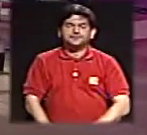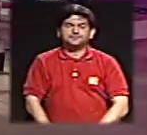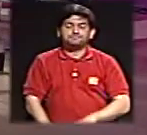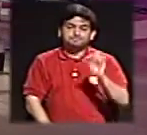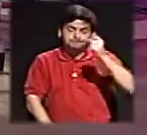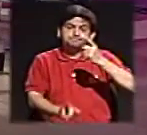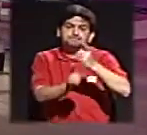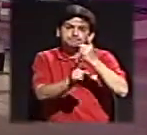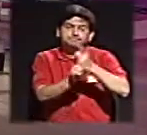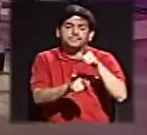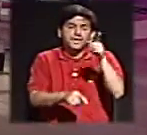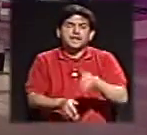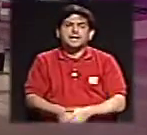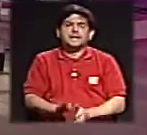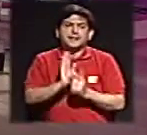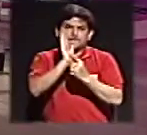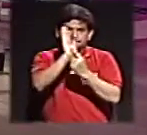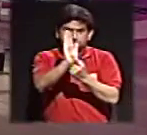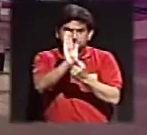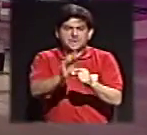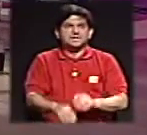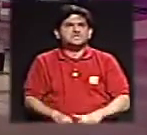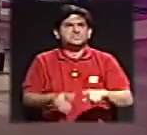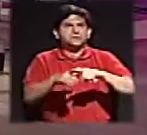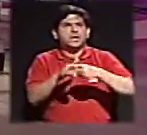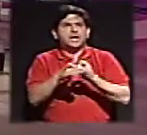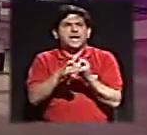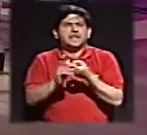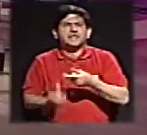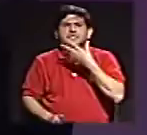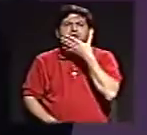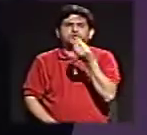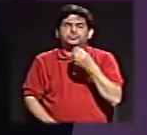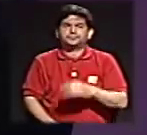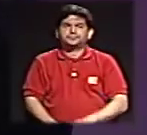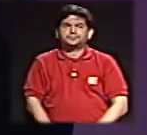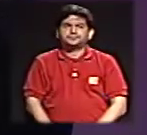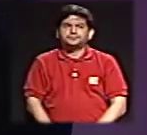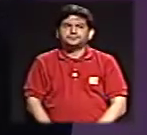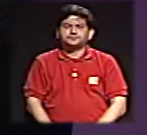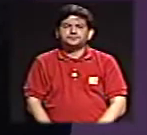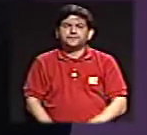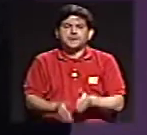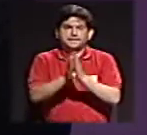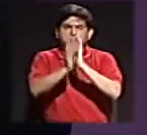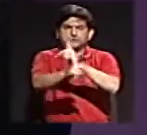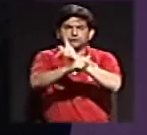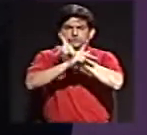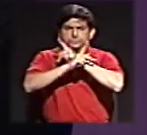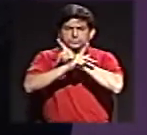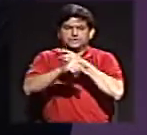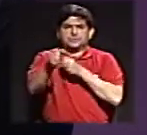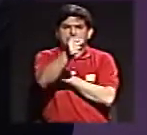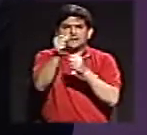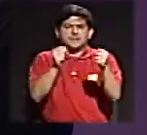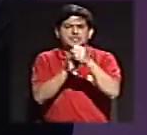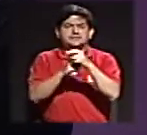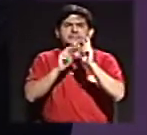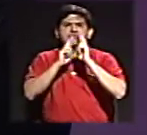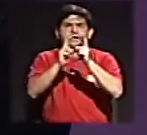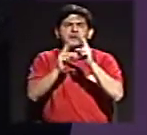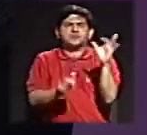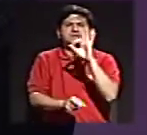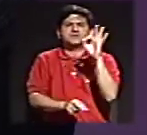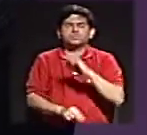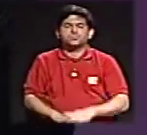Sí, efectivamente ella presenta a inicios de diciembre el recurso de amparo. La Sala le contesta hasta